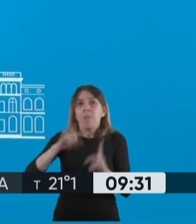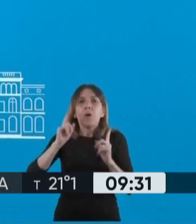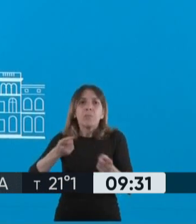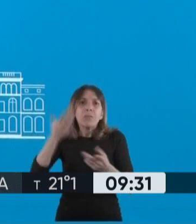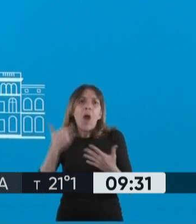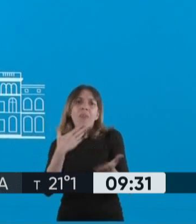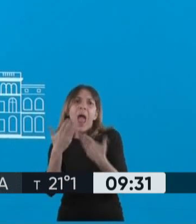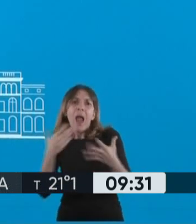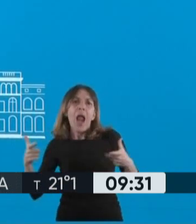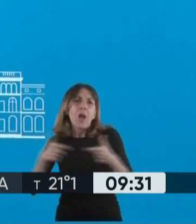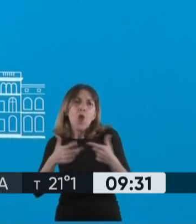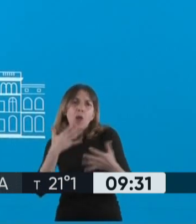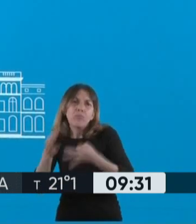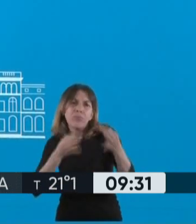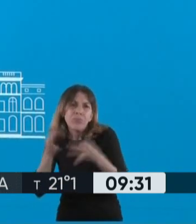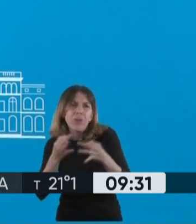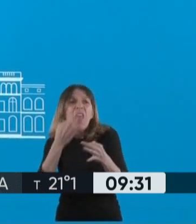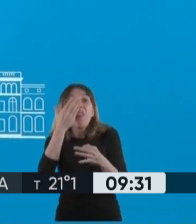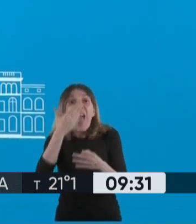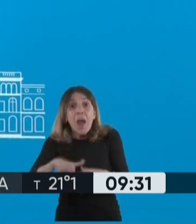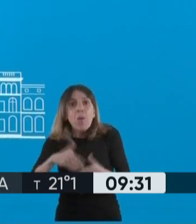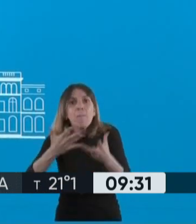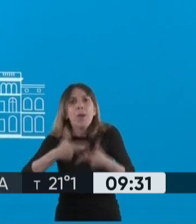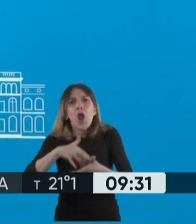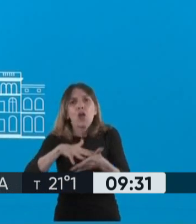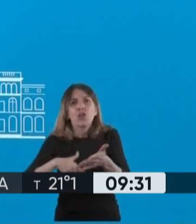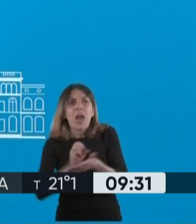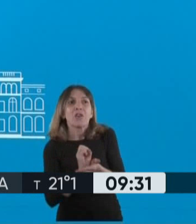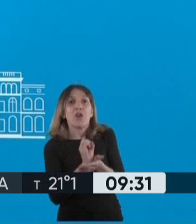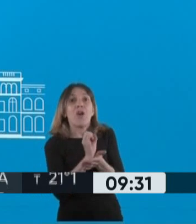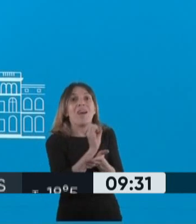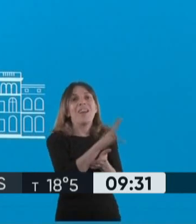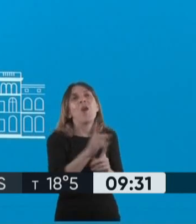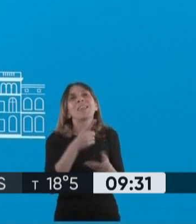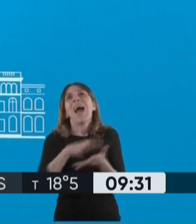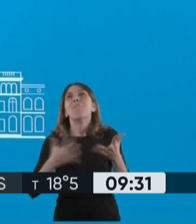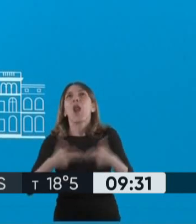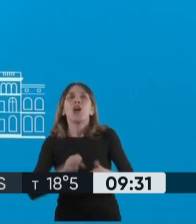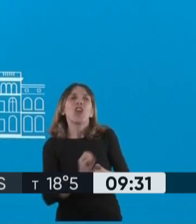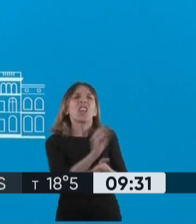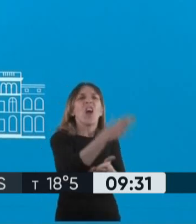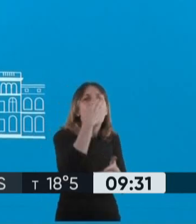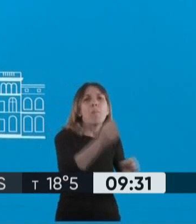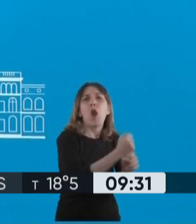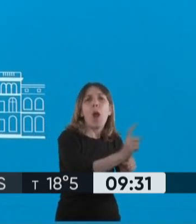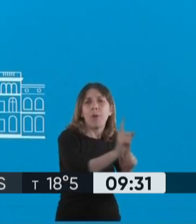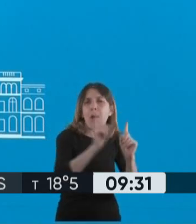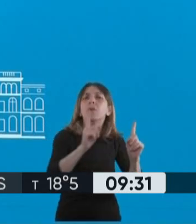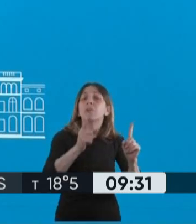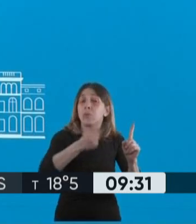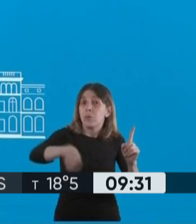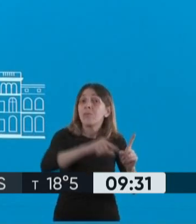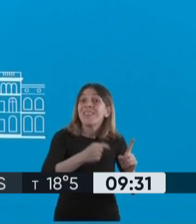una conversación previa antes de enviar un proyecto, por el hecho de enviarlo nada más y que después termine sin salir. Como queremos que